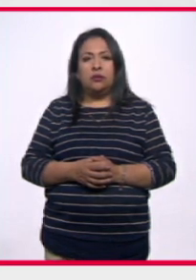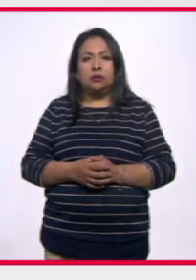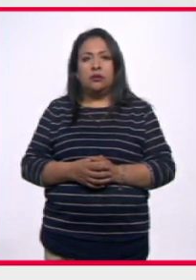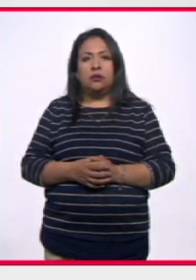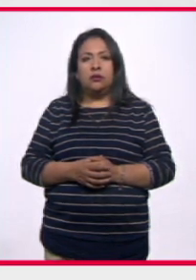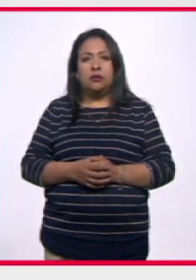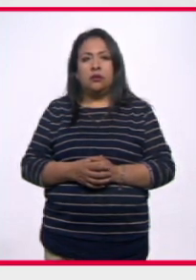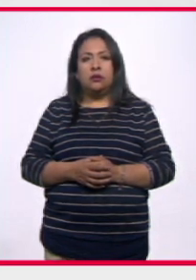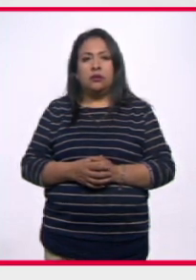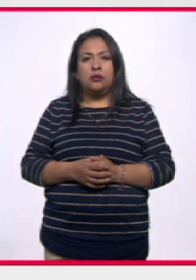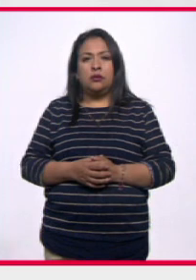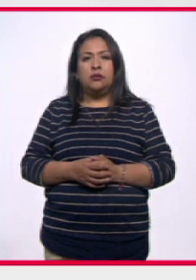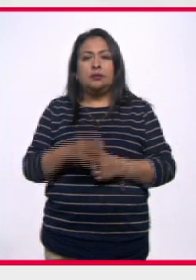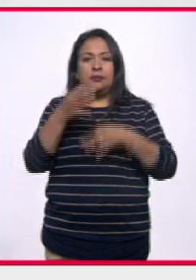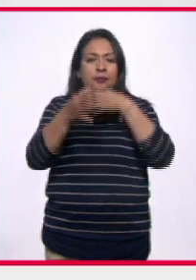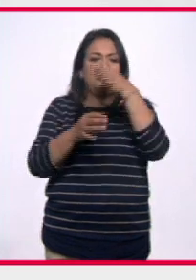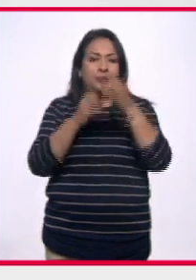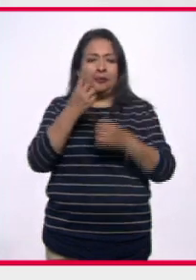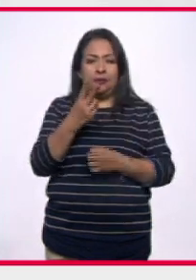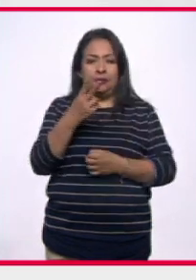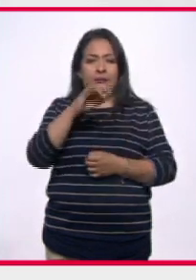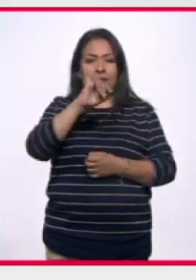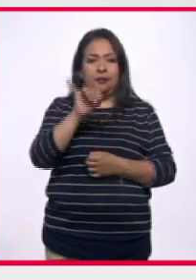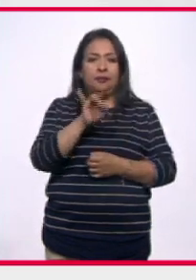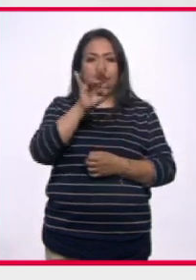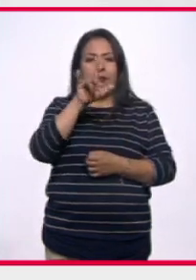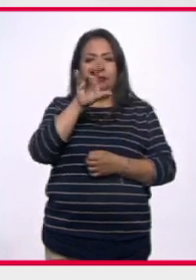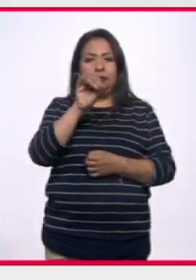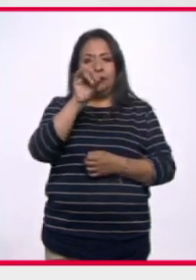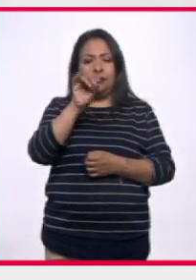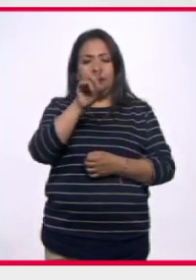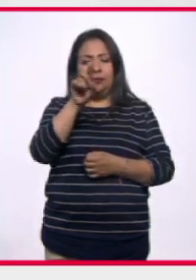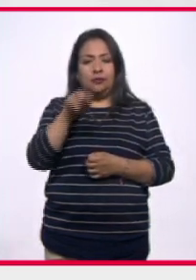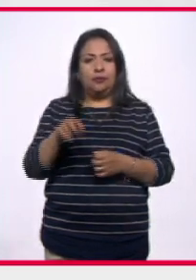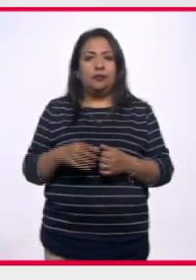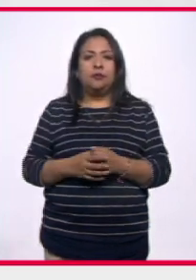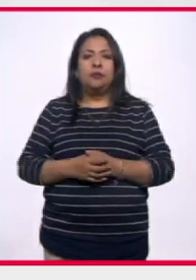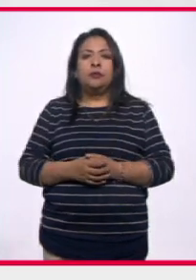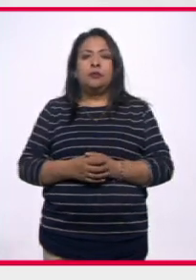toma dices 22 julio lópez